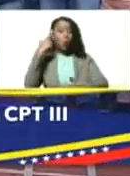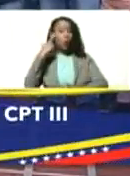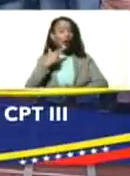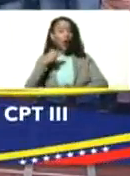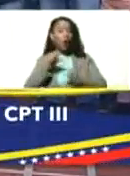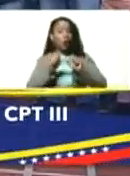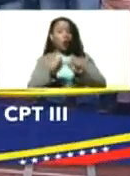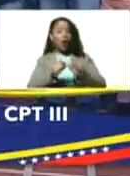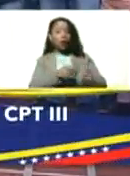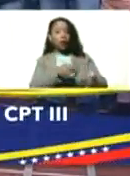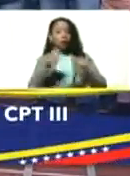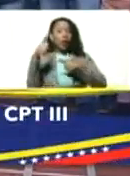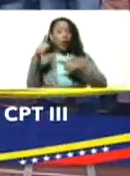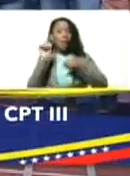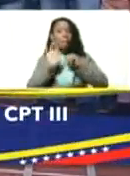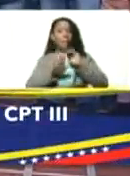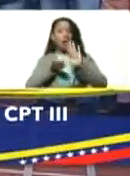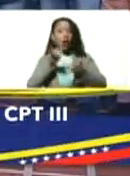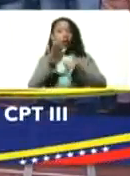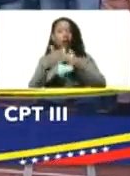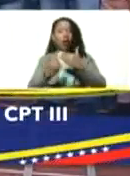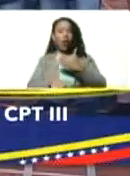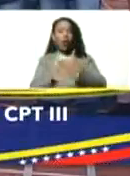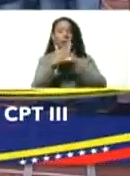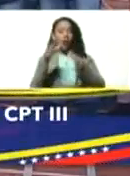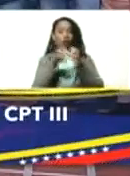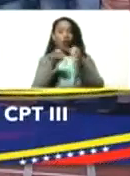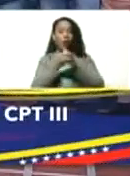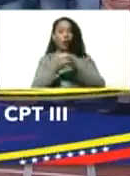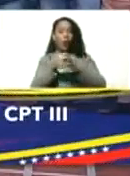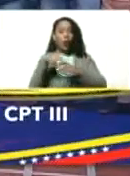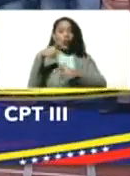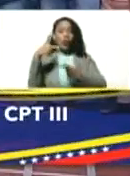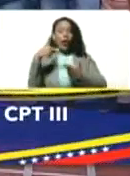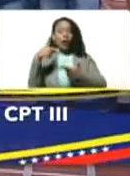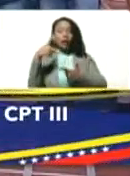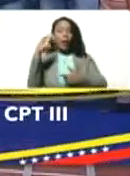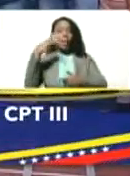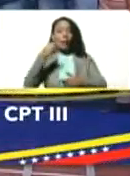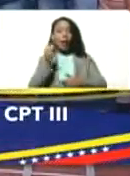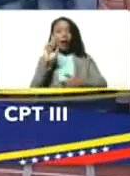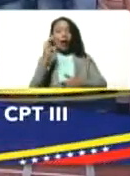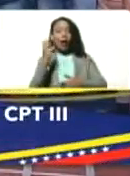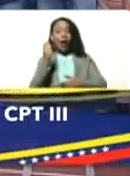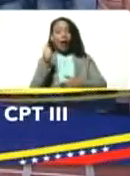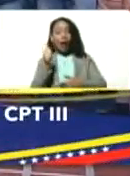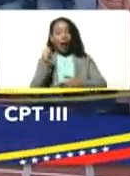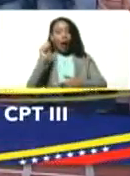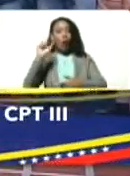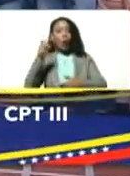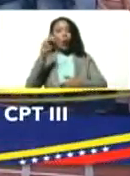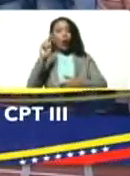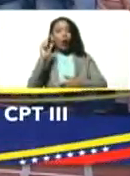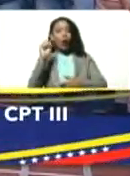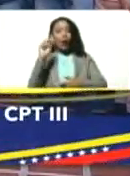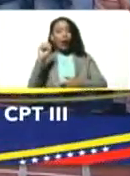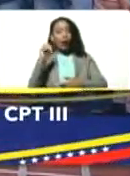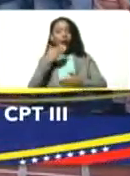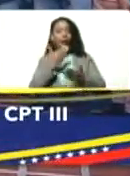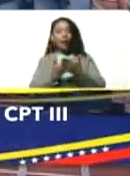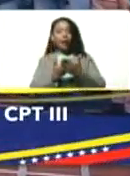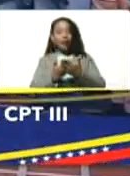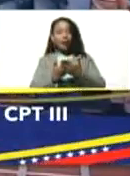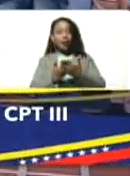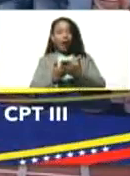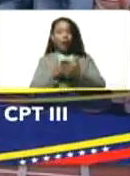seguirá llevando su paso adelante. Desde la península de Paraguaná, desde este consultorio popular, presidente, le damos las gracias y desde aquí